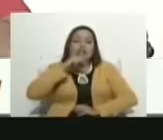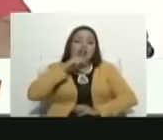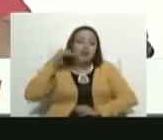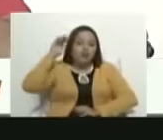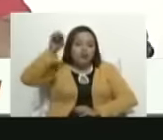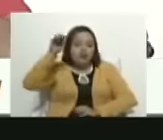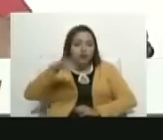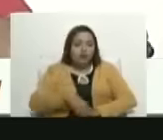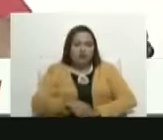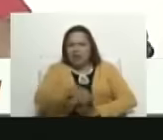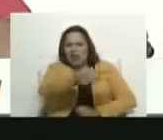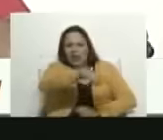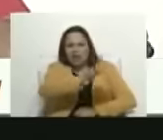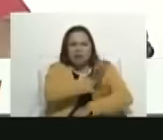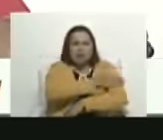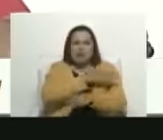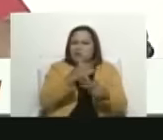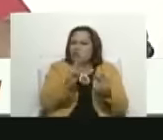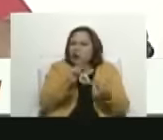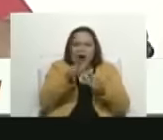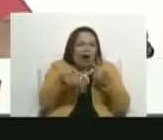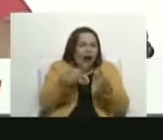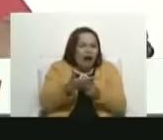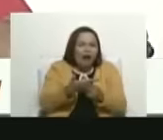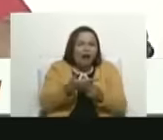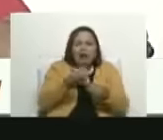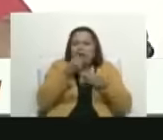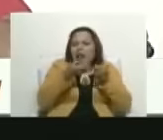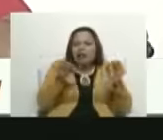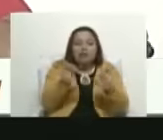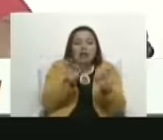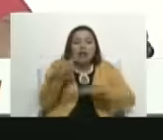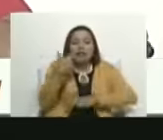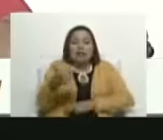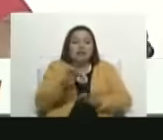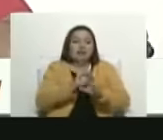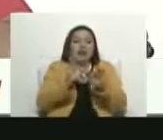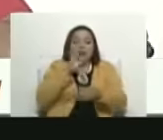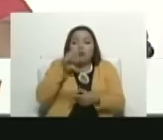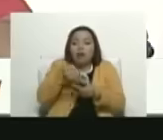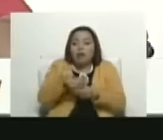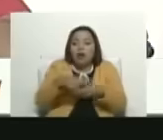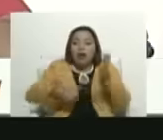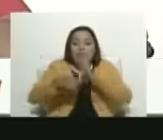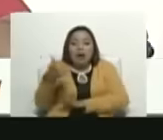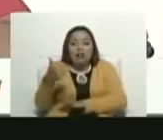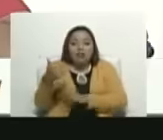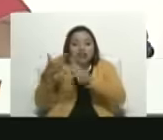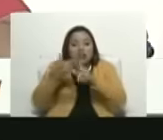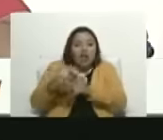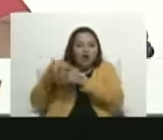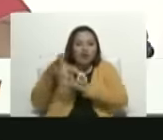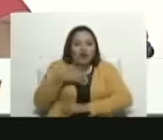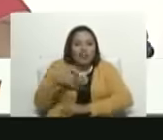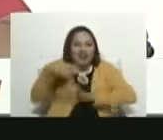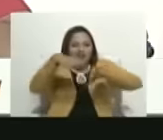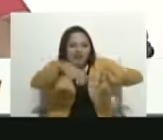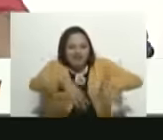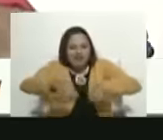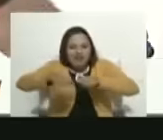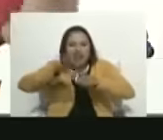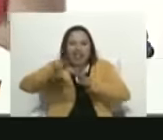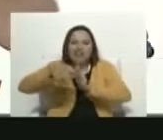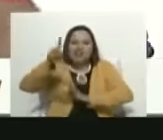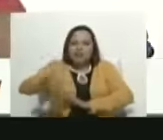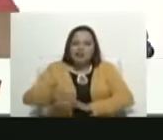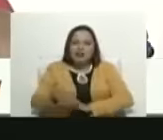Ellos no, no lo vas a escuchar jamás, mucho menos si el imperialismo tiene las garras metidas ahí, que